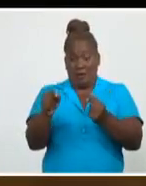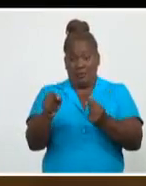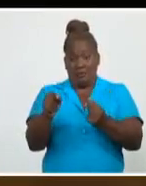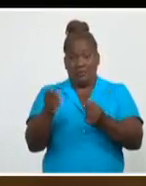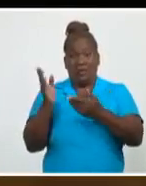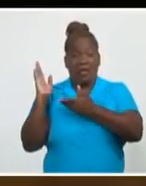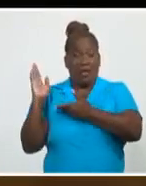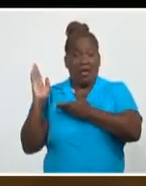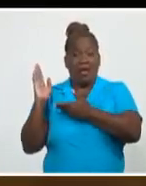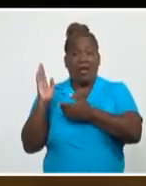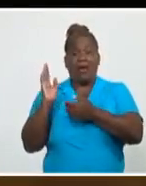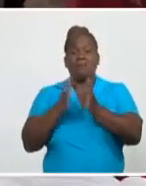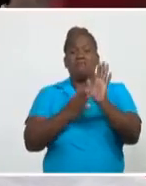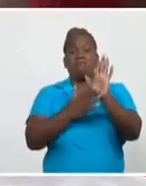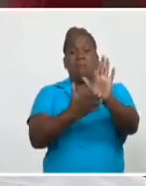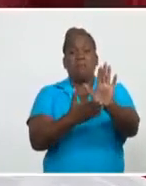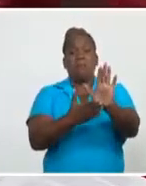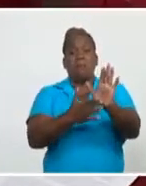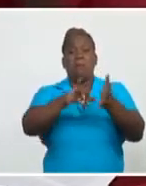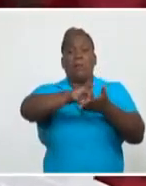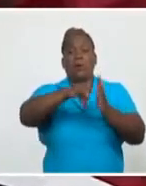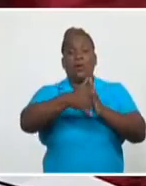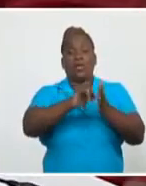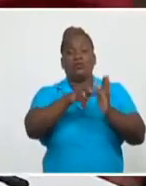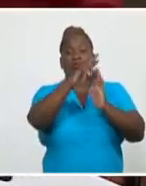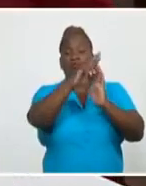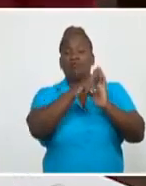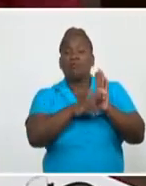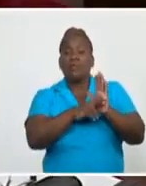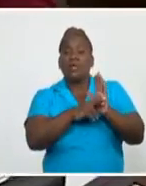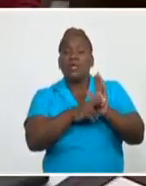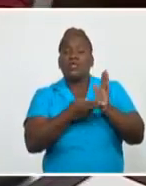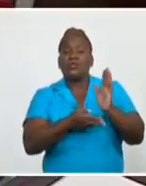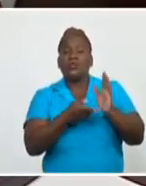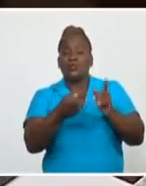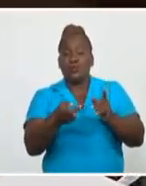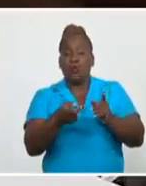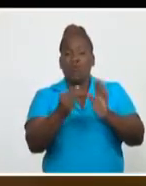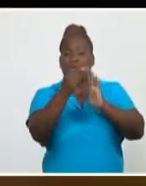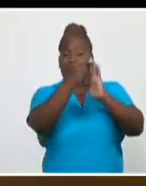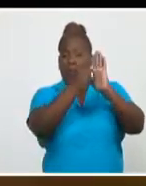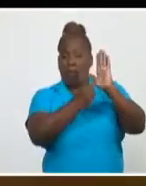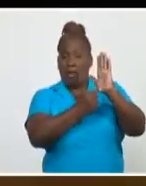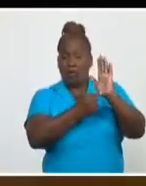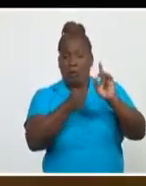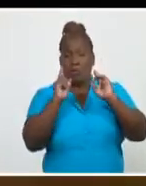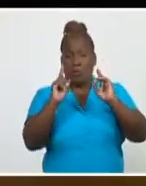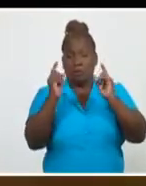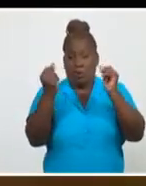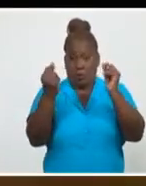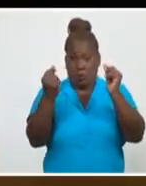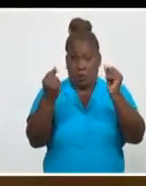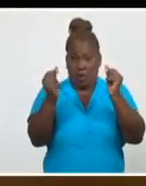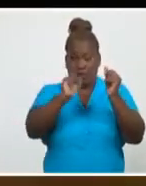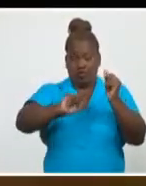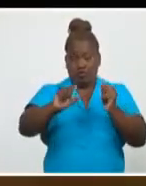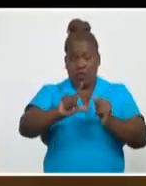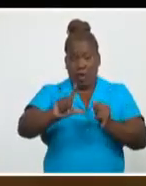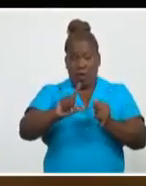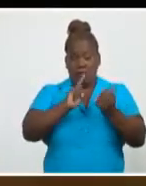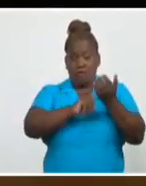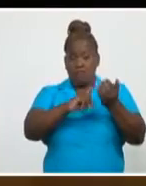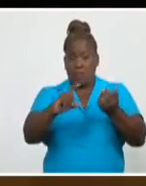al presentar el proyecto de resolución sobre el estado de implementación de los lineamientos de la política económica y social del partido